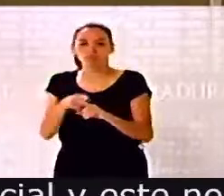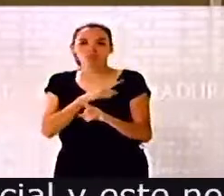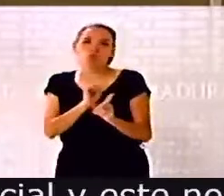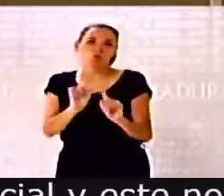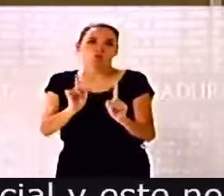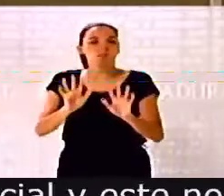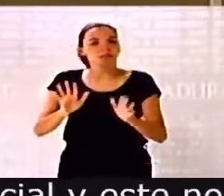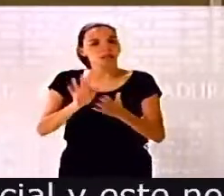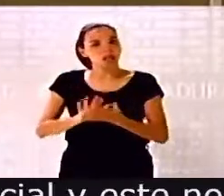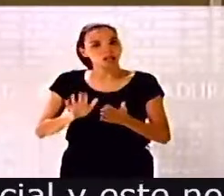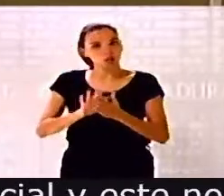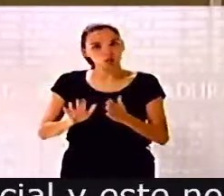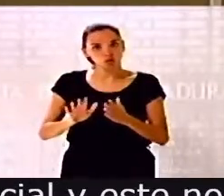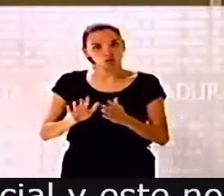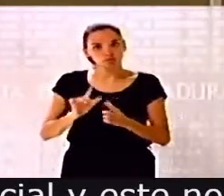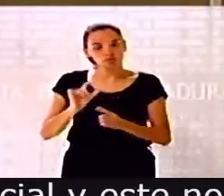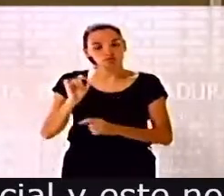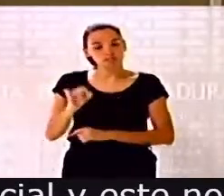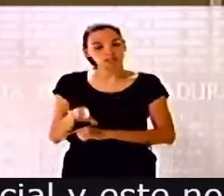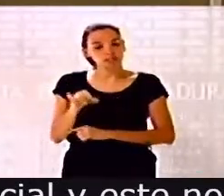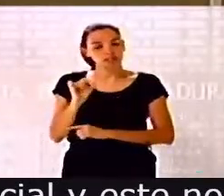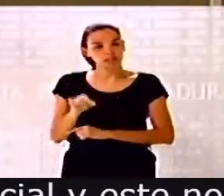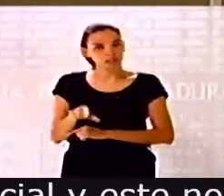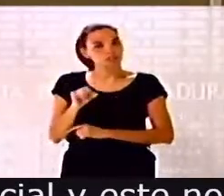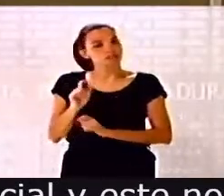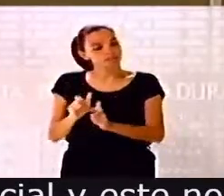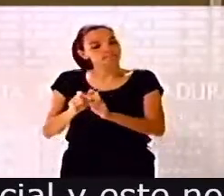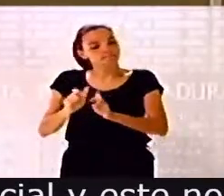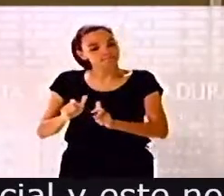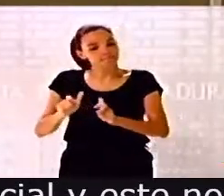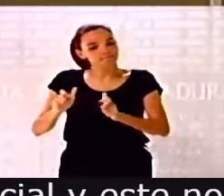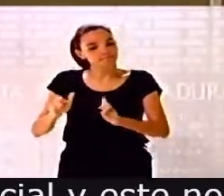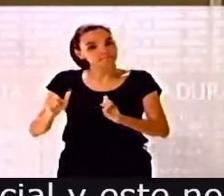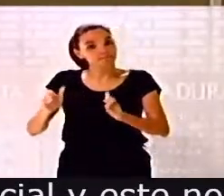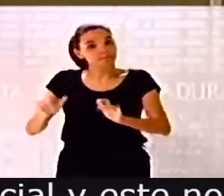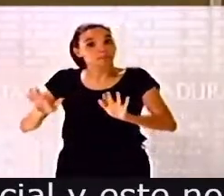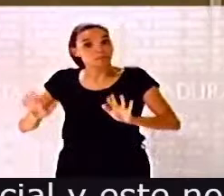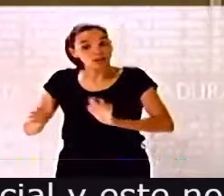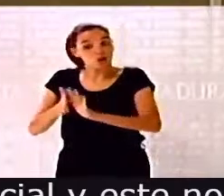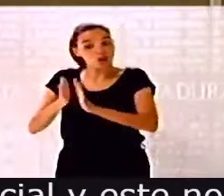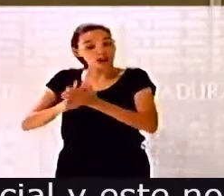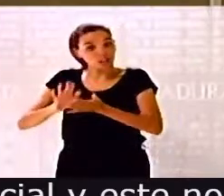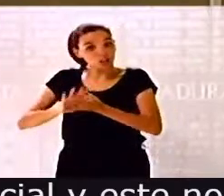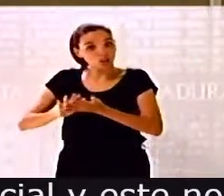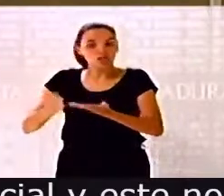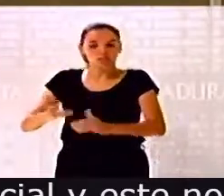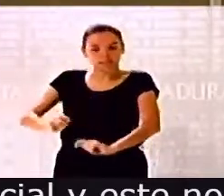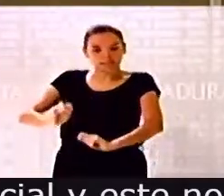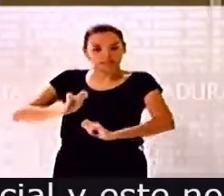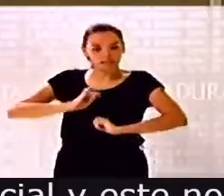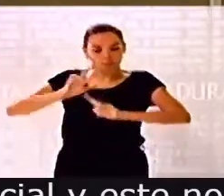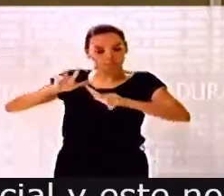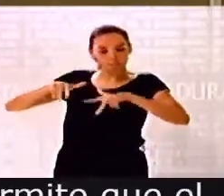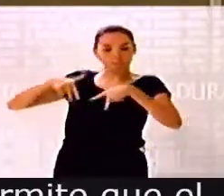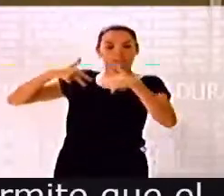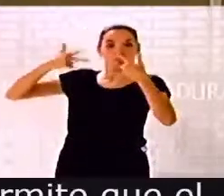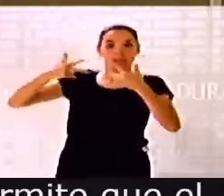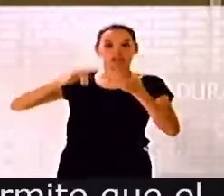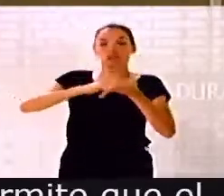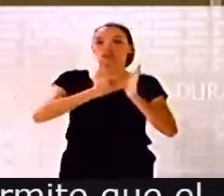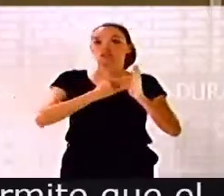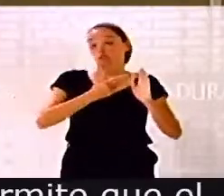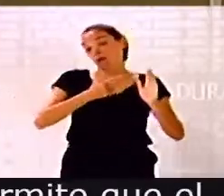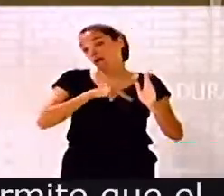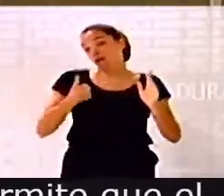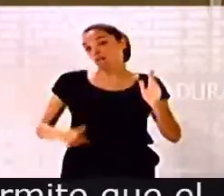lento, mantenido en el tiempo, pero lento, lo cual nos está permitiendo que el sistema sanitario pueda abordar de mejor